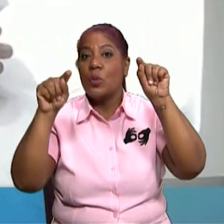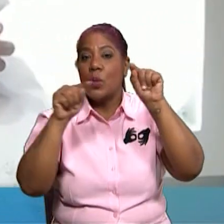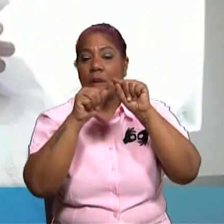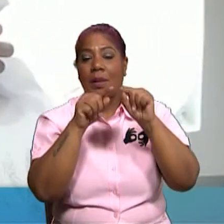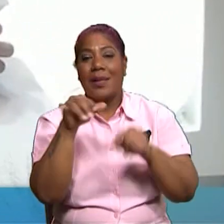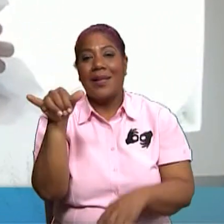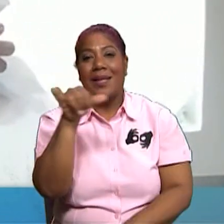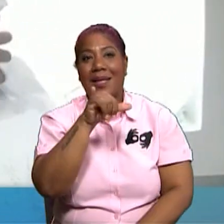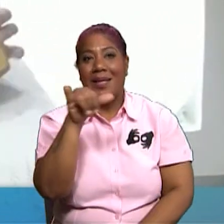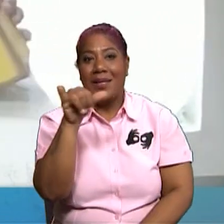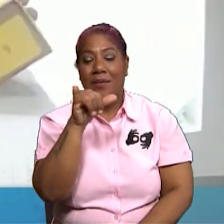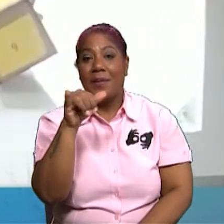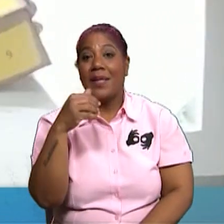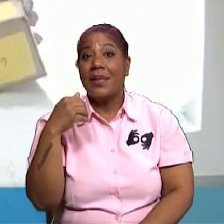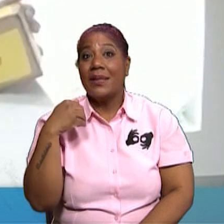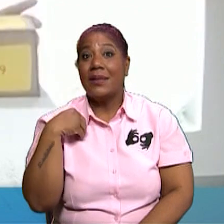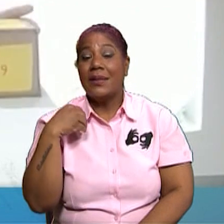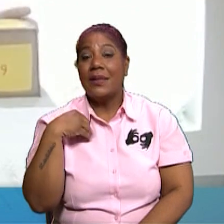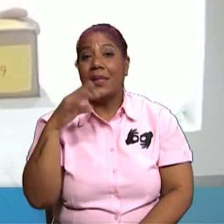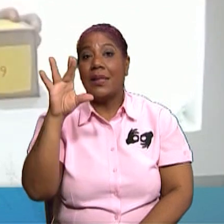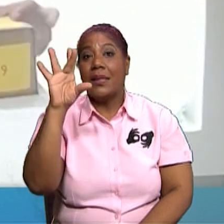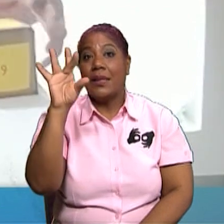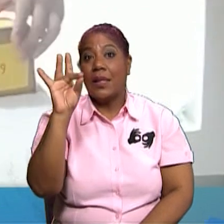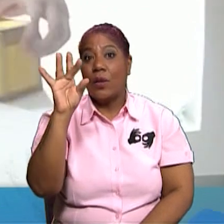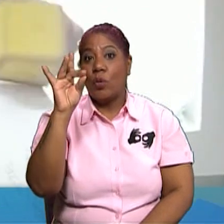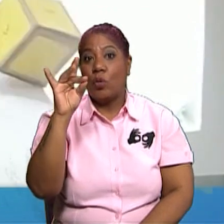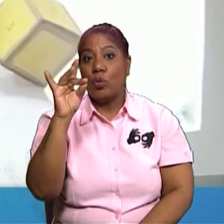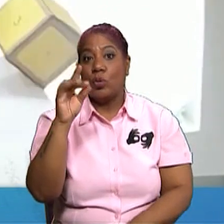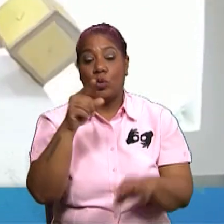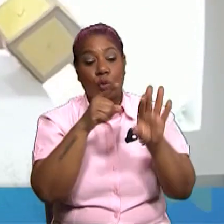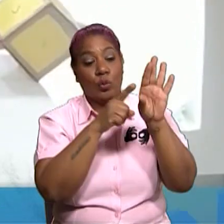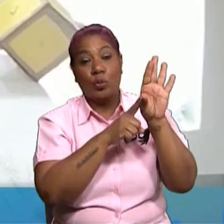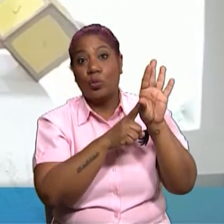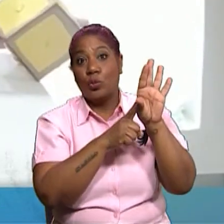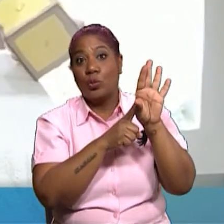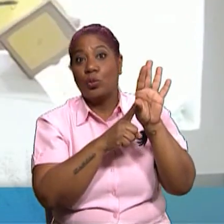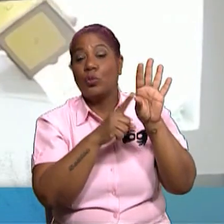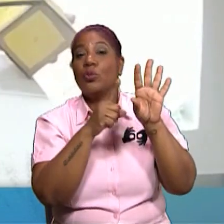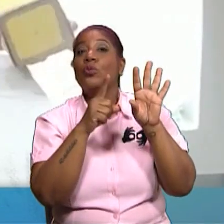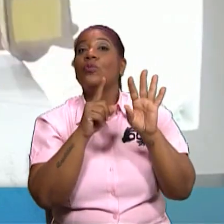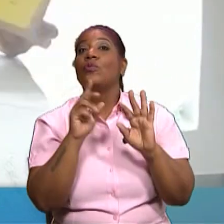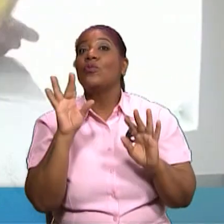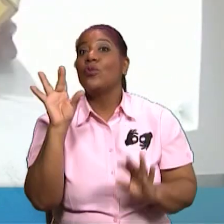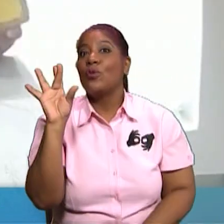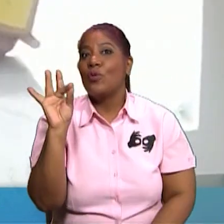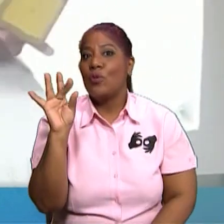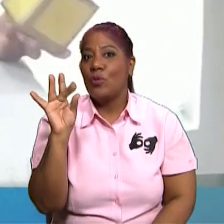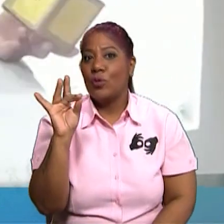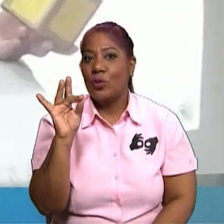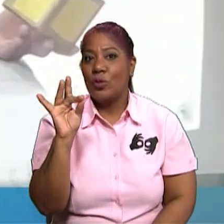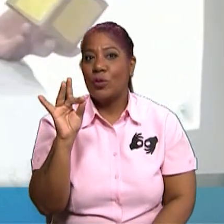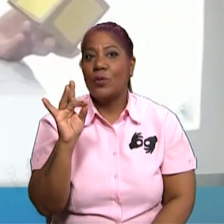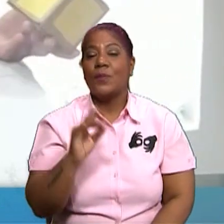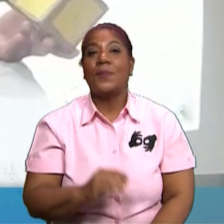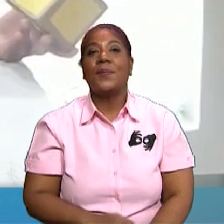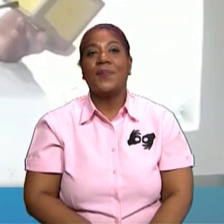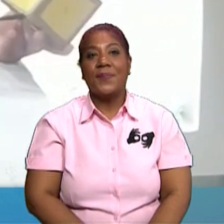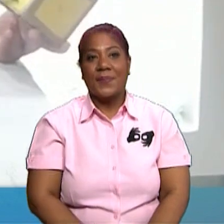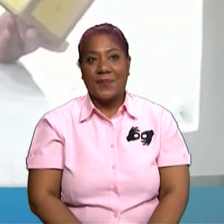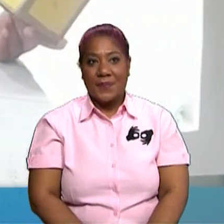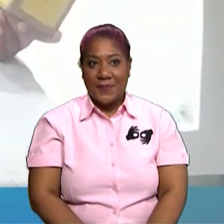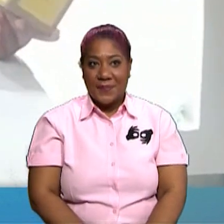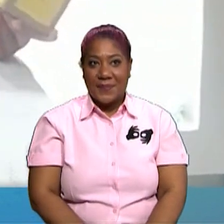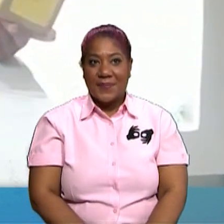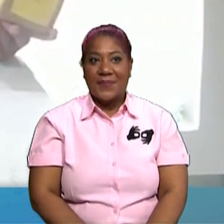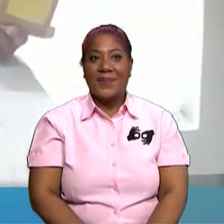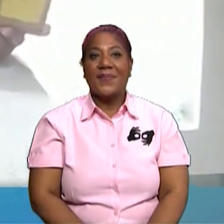Tiene 8 vértices. 1, 2, 3, 4, 5, 6,